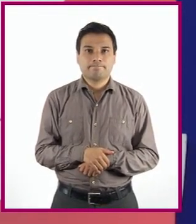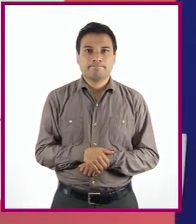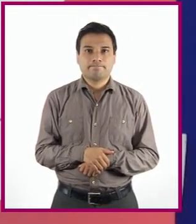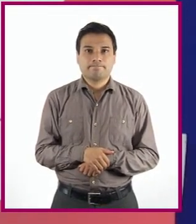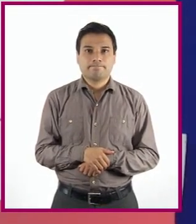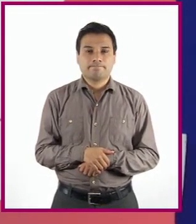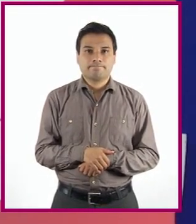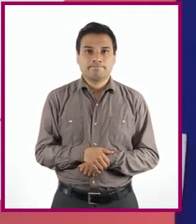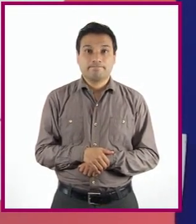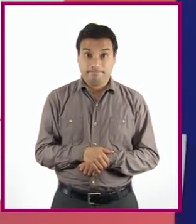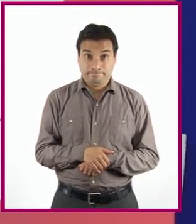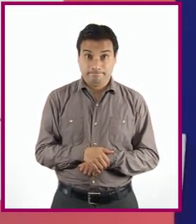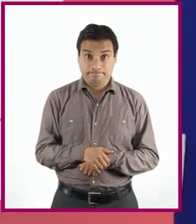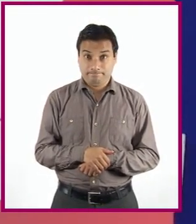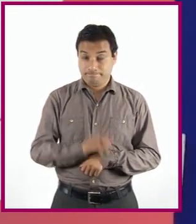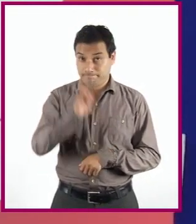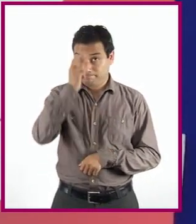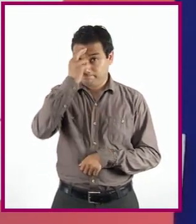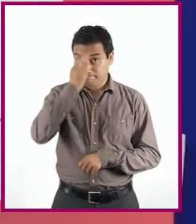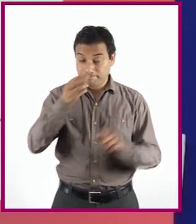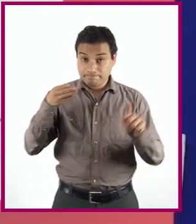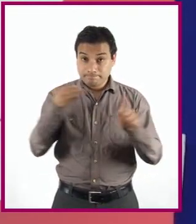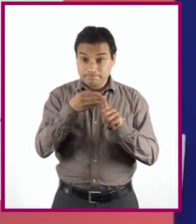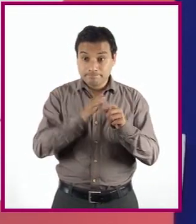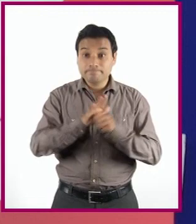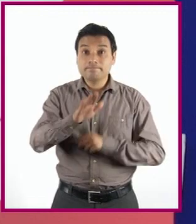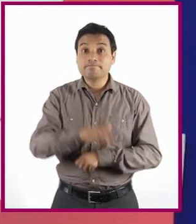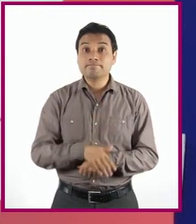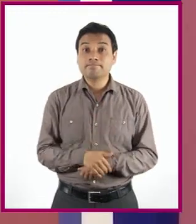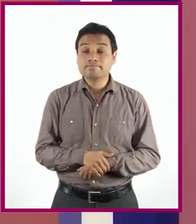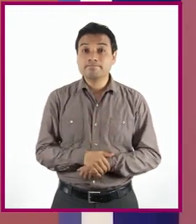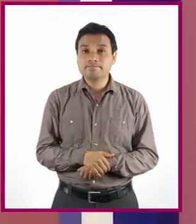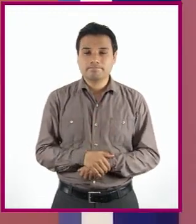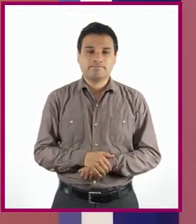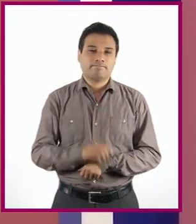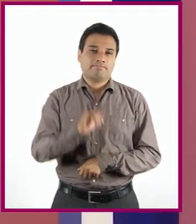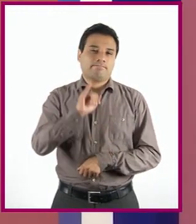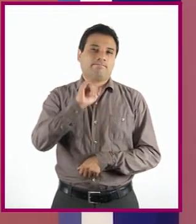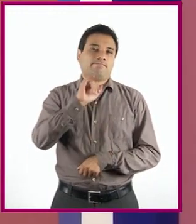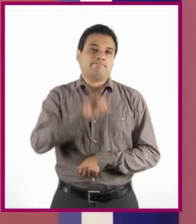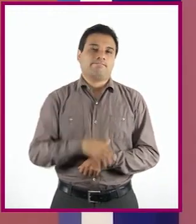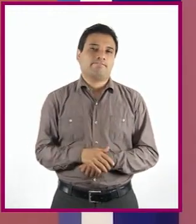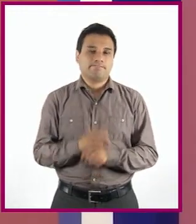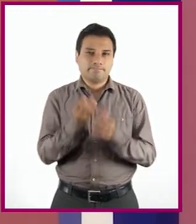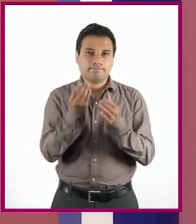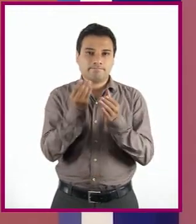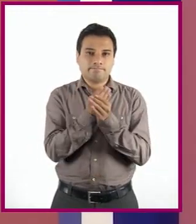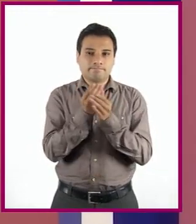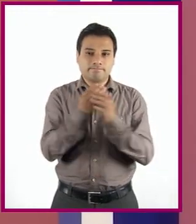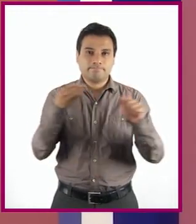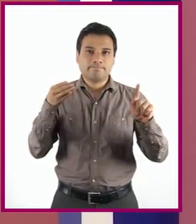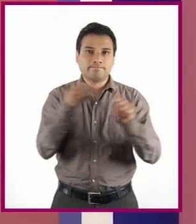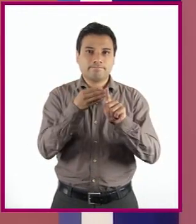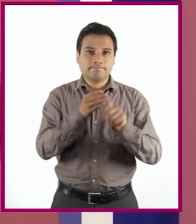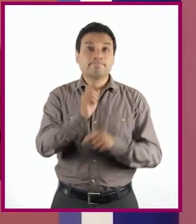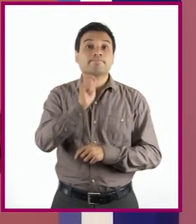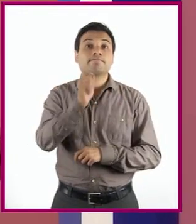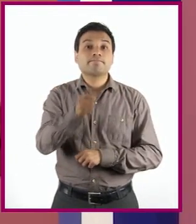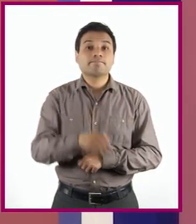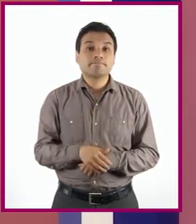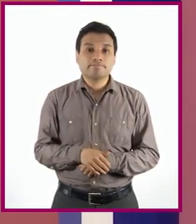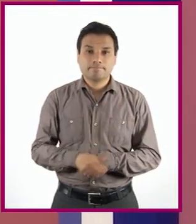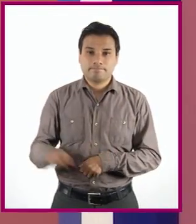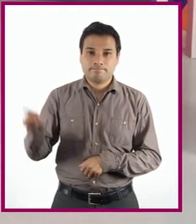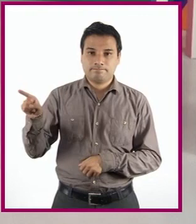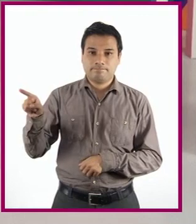coherente. ¿Recuerdas cuál fue el propósito, Elena? ¡Claro! El propósito consiste en explorar frases